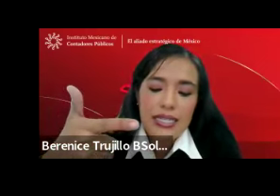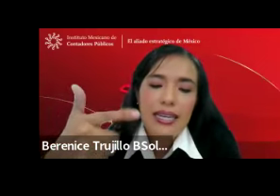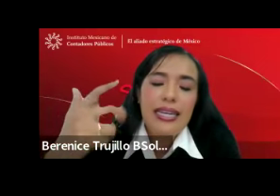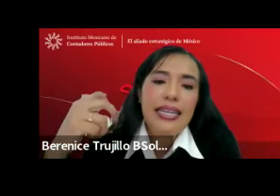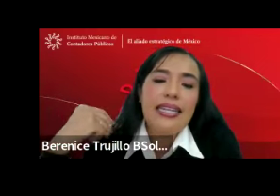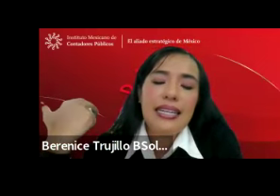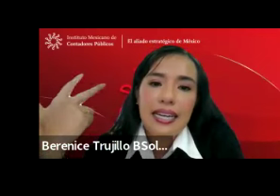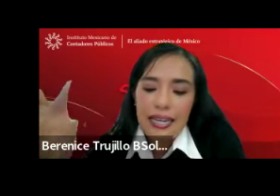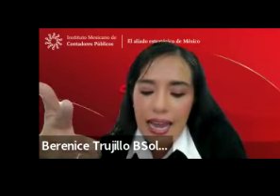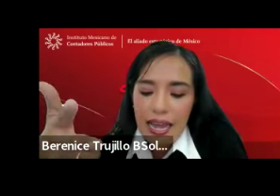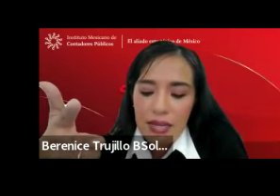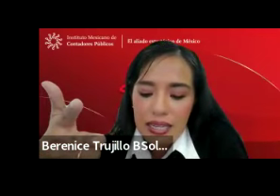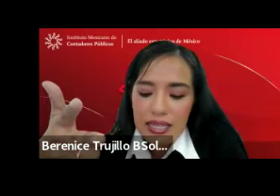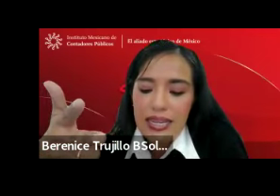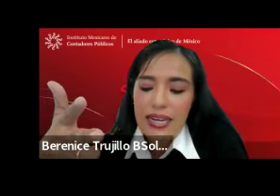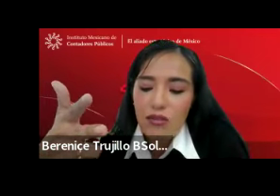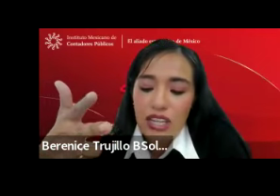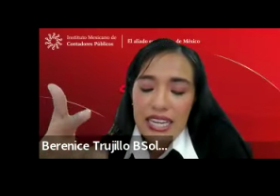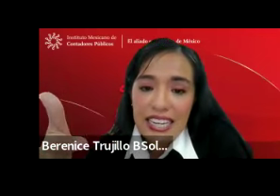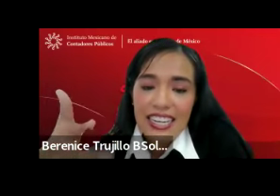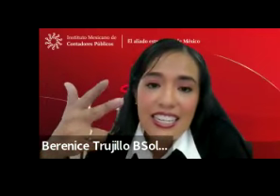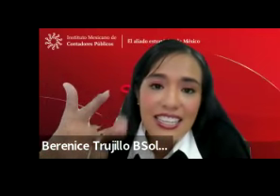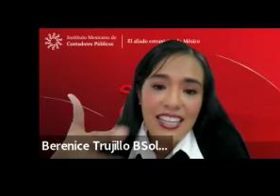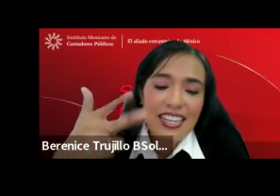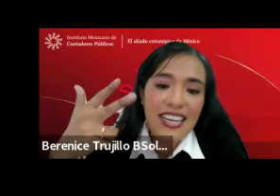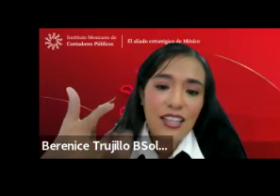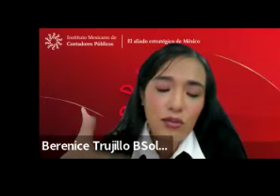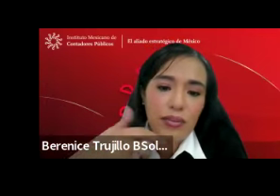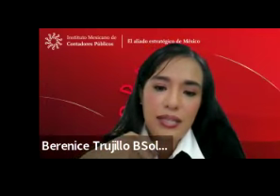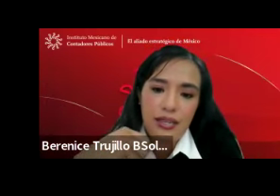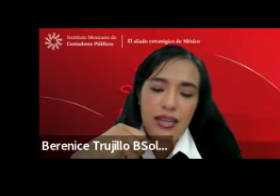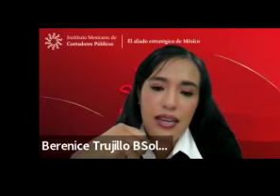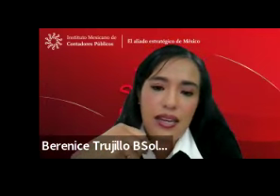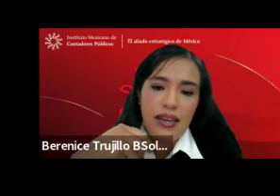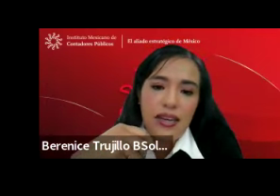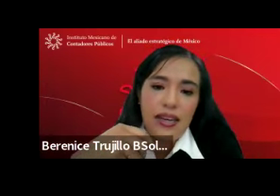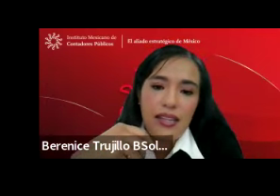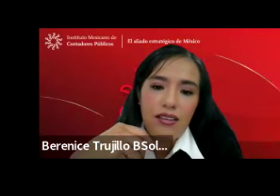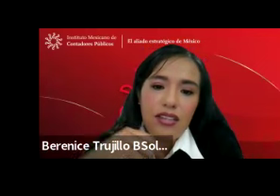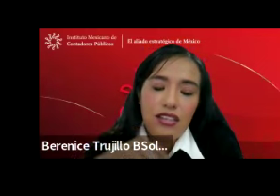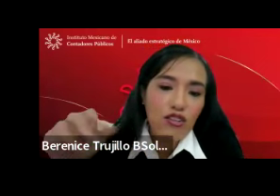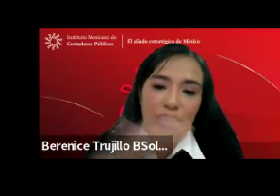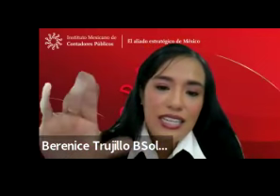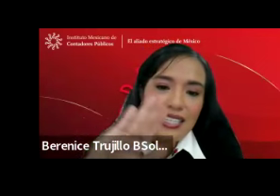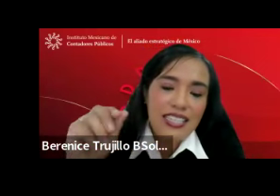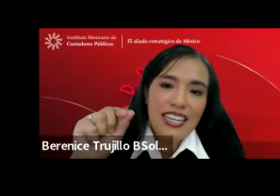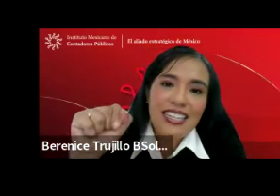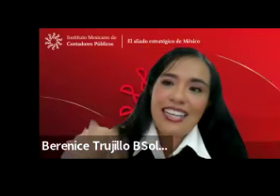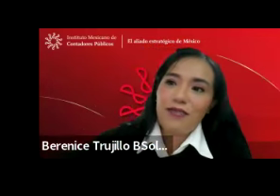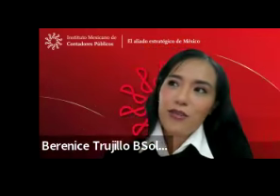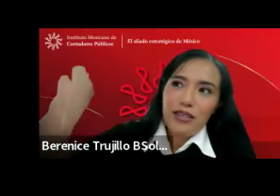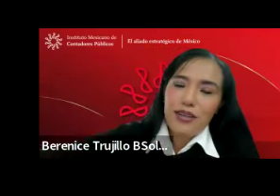de acciones y que administren o dirijan la estrategia de tu empresa. Entonces, no